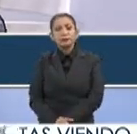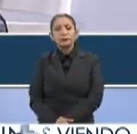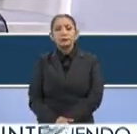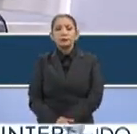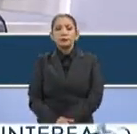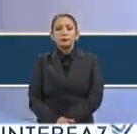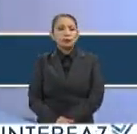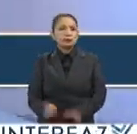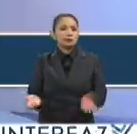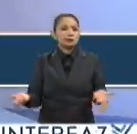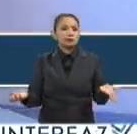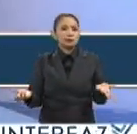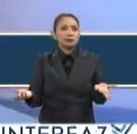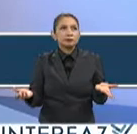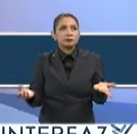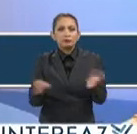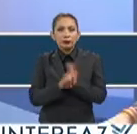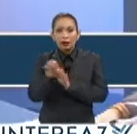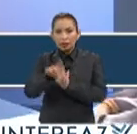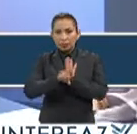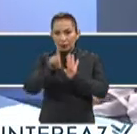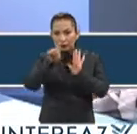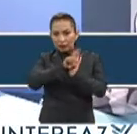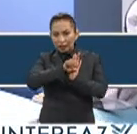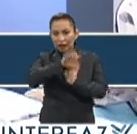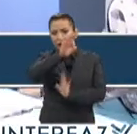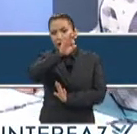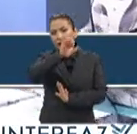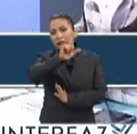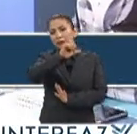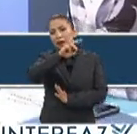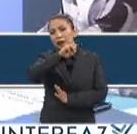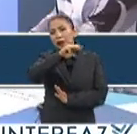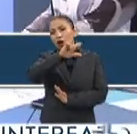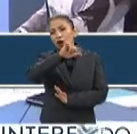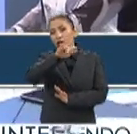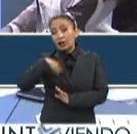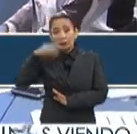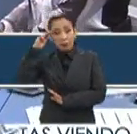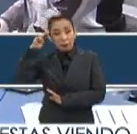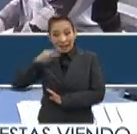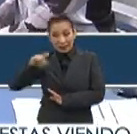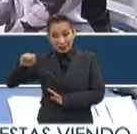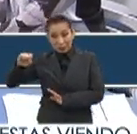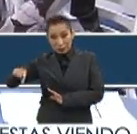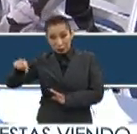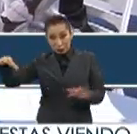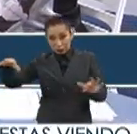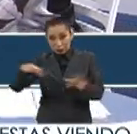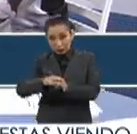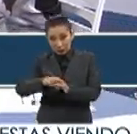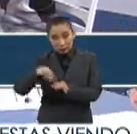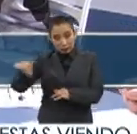Bueno, digamos, el Departamento de Farmacología y el posgrado en sí de